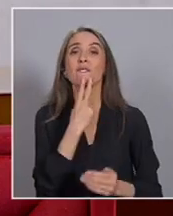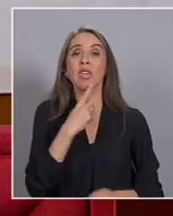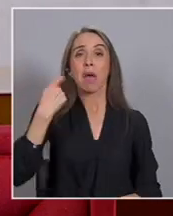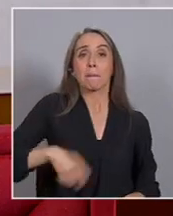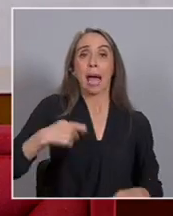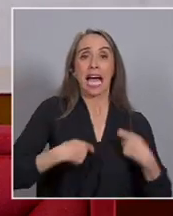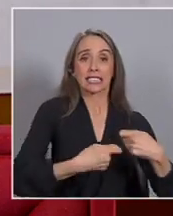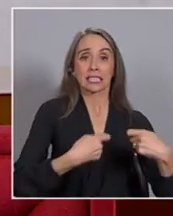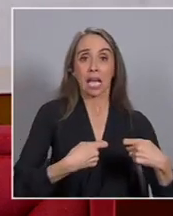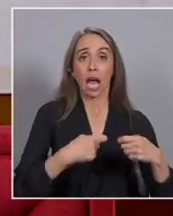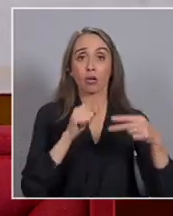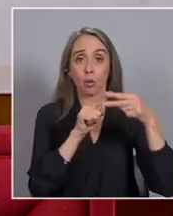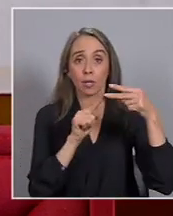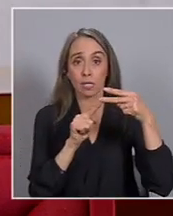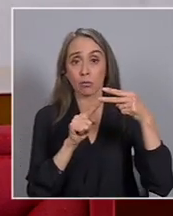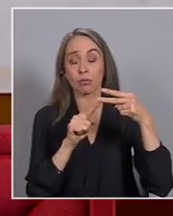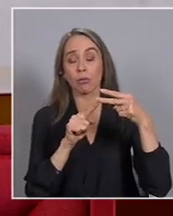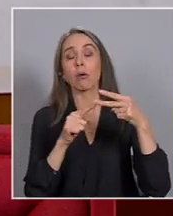vida, mi principal preocupación.